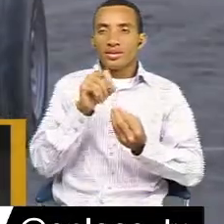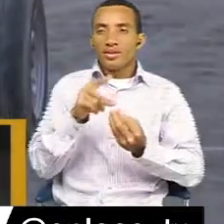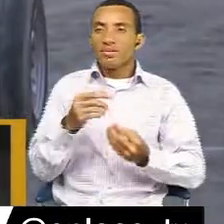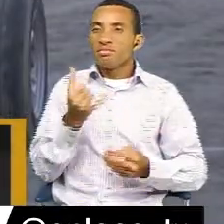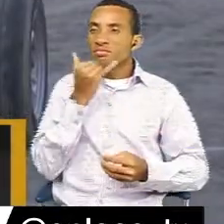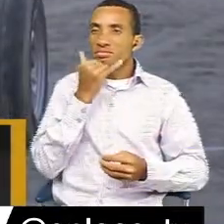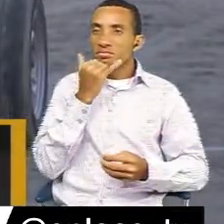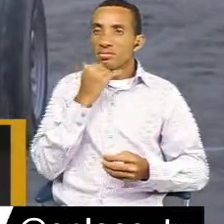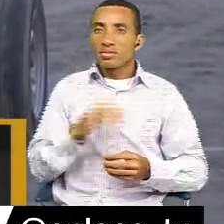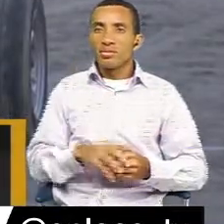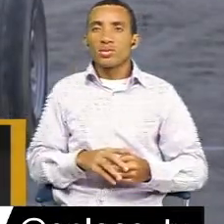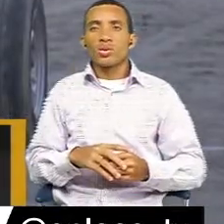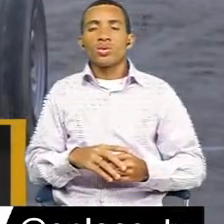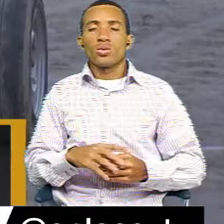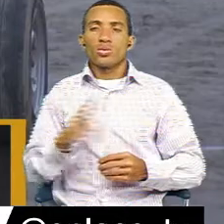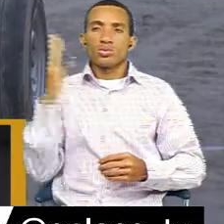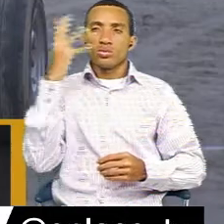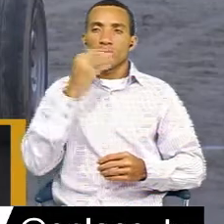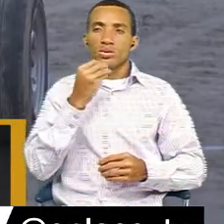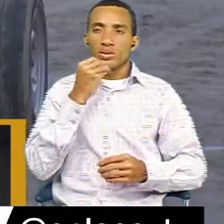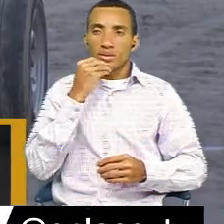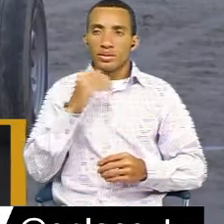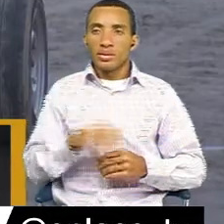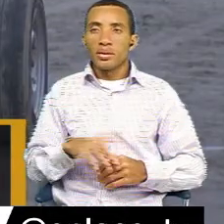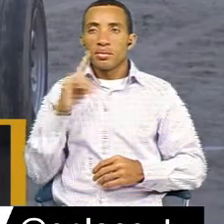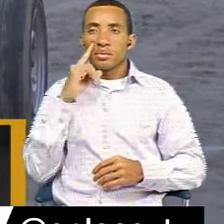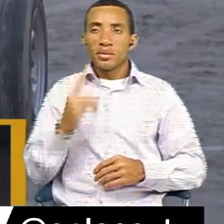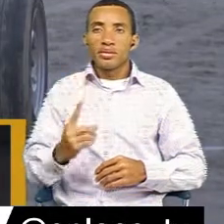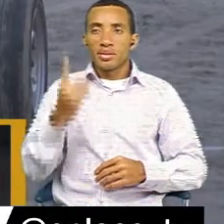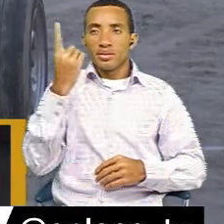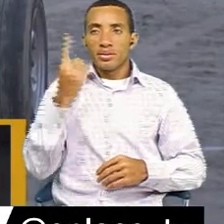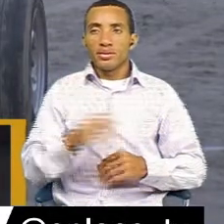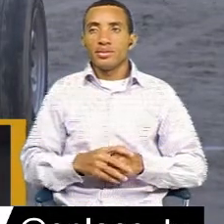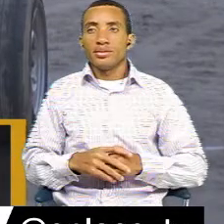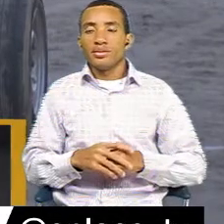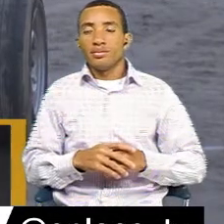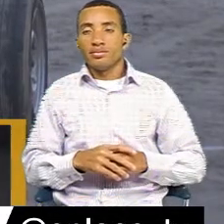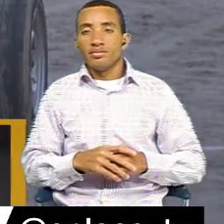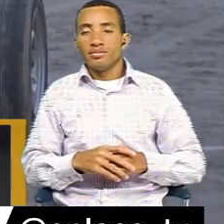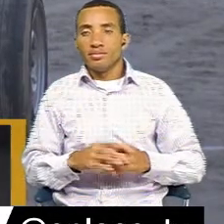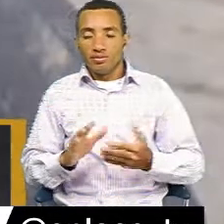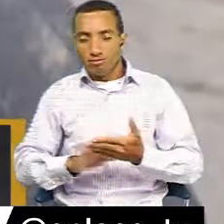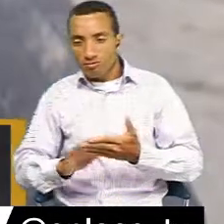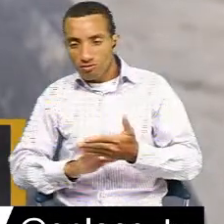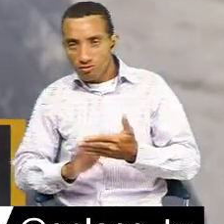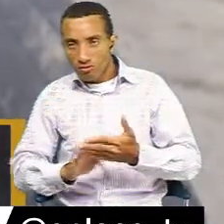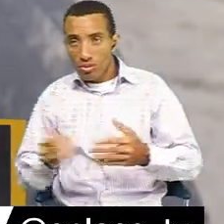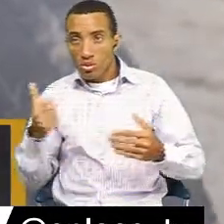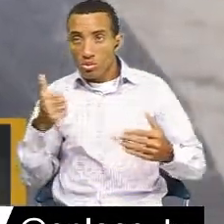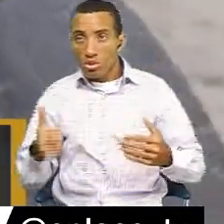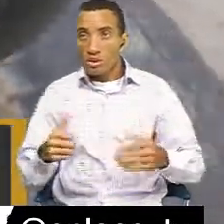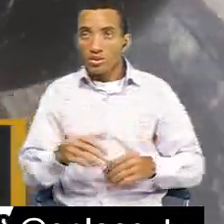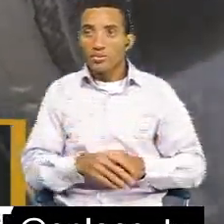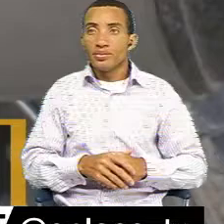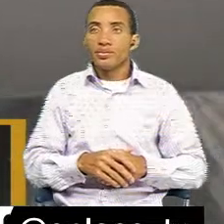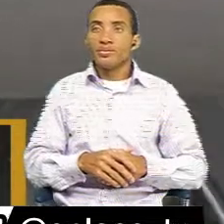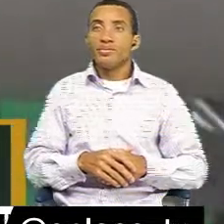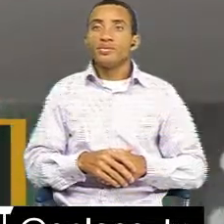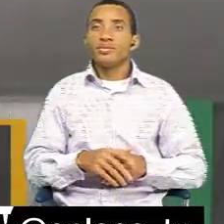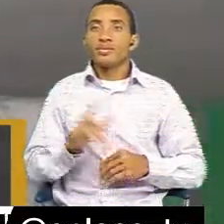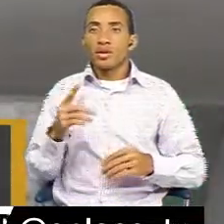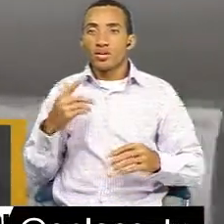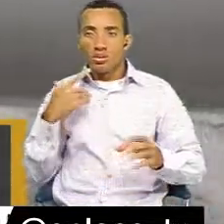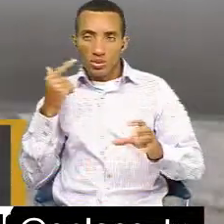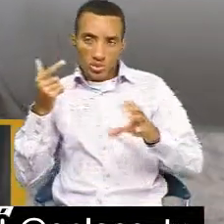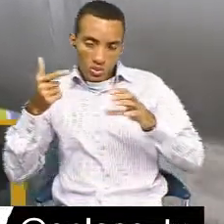Una experiencia muy bacana, o sea, para ser la primera vez que hemos hecho uno, nos fue bastante bien. En términos de soldadura